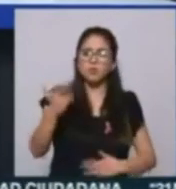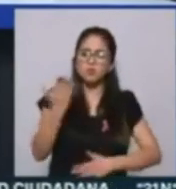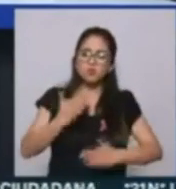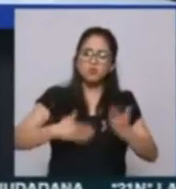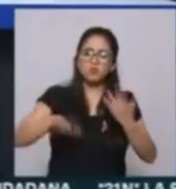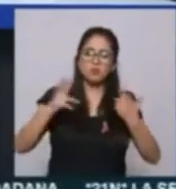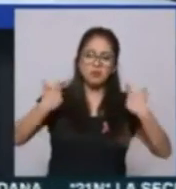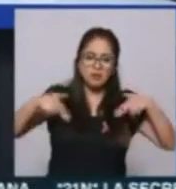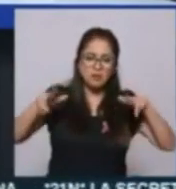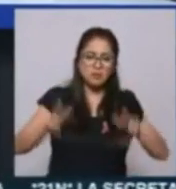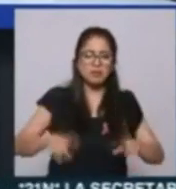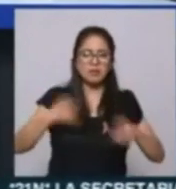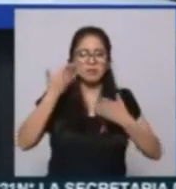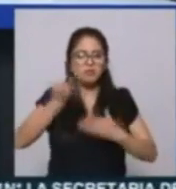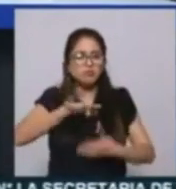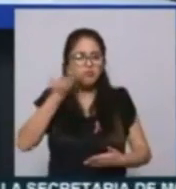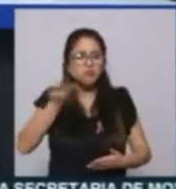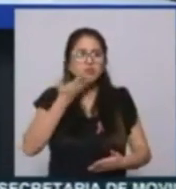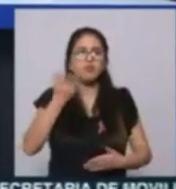tradiciones y llevarlas a todas partes.